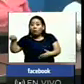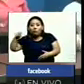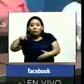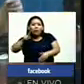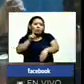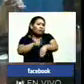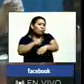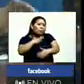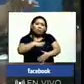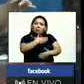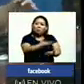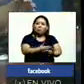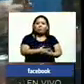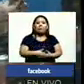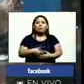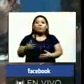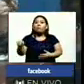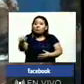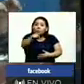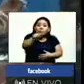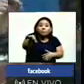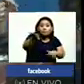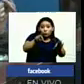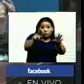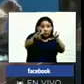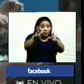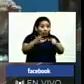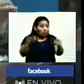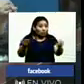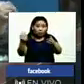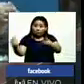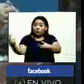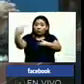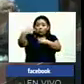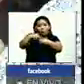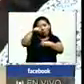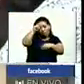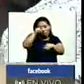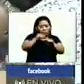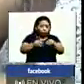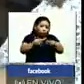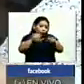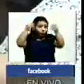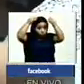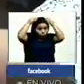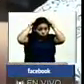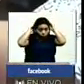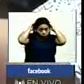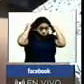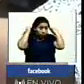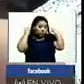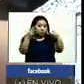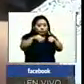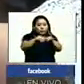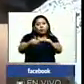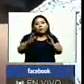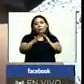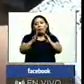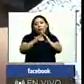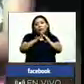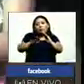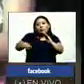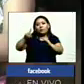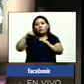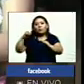dedican su tiempo. La invitación está hecha que si usted desea ser parte de este taller puede acercarse a la casa de la mujer